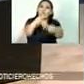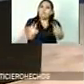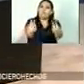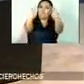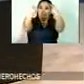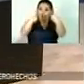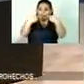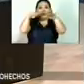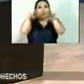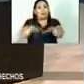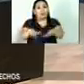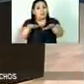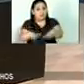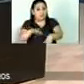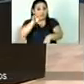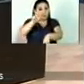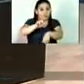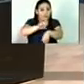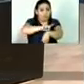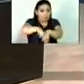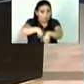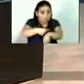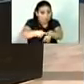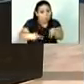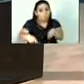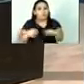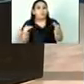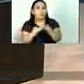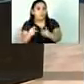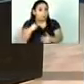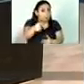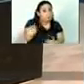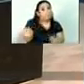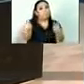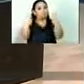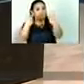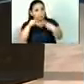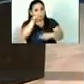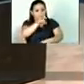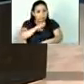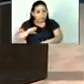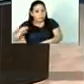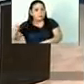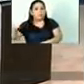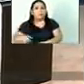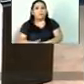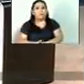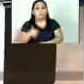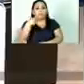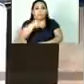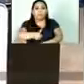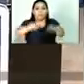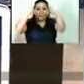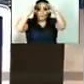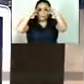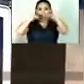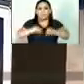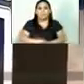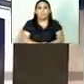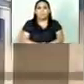acompañado durante toda esta emisión e invitarlos a que continúen durante la semana con nosotros Que tengan buenas noches